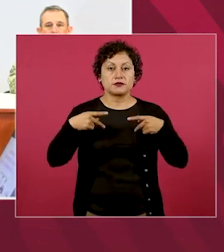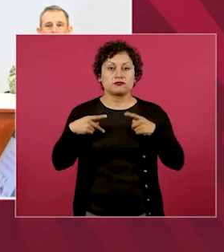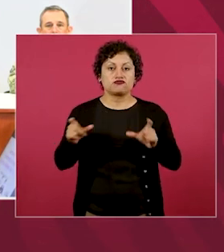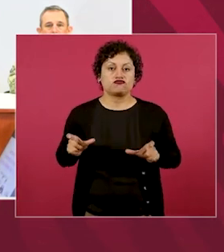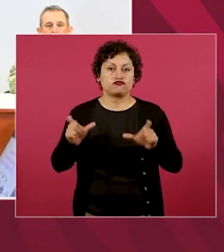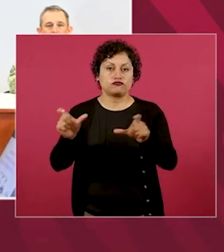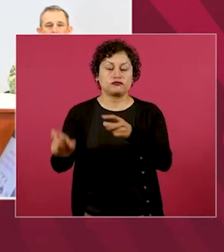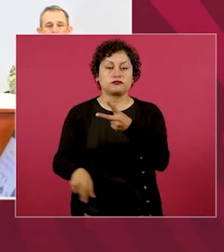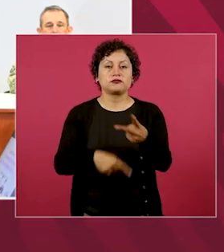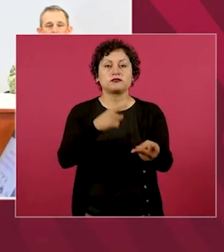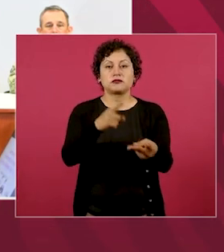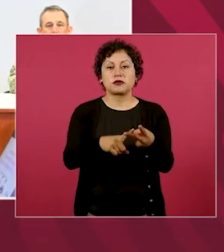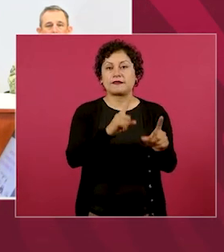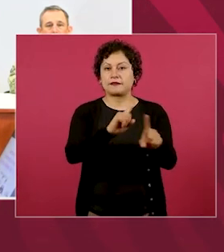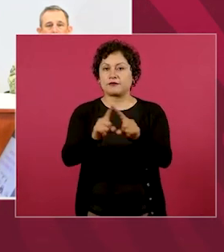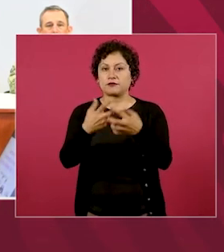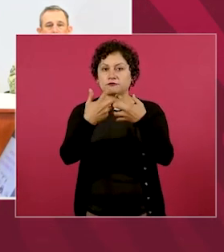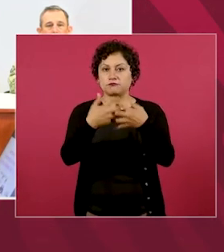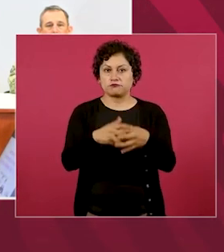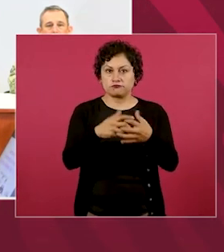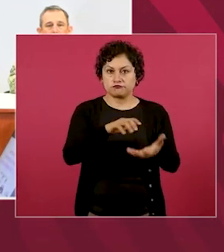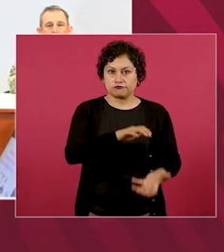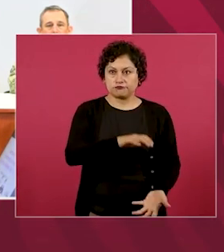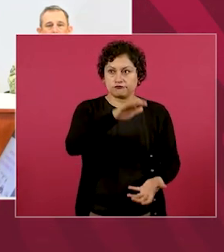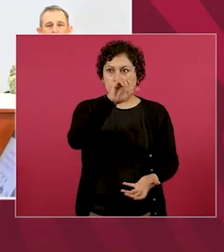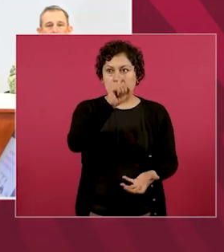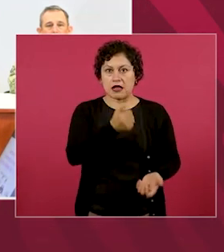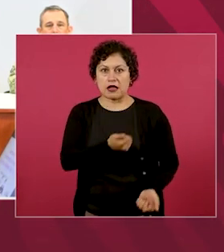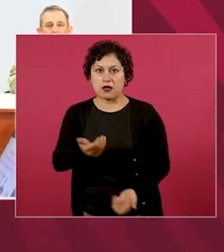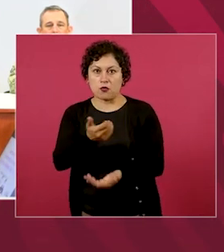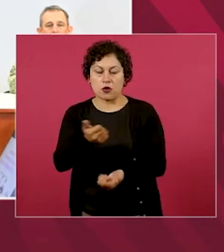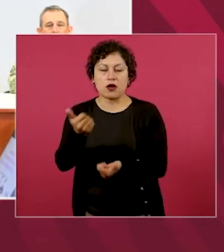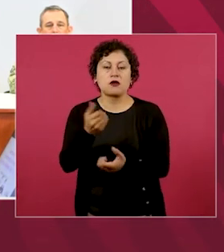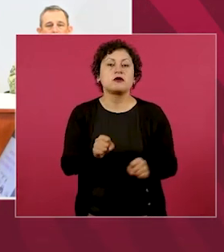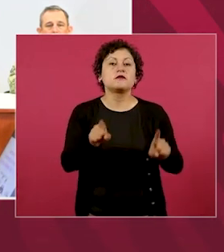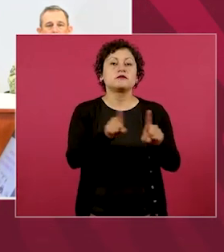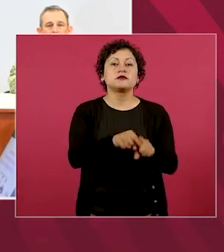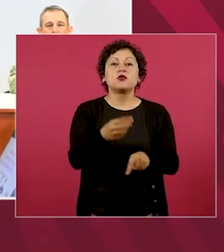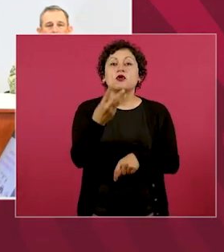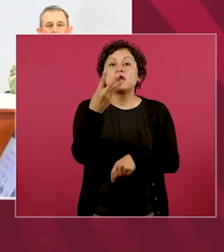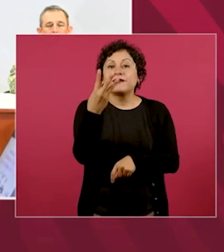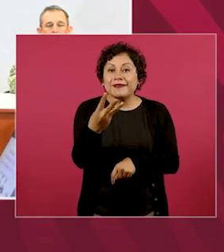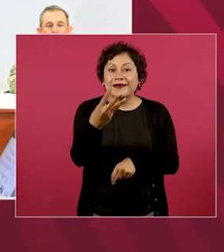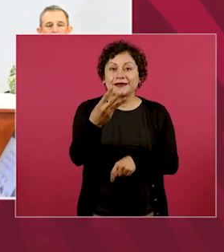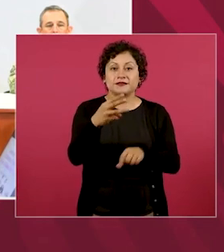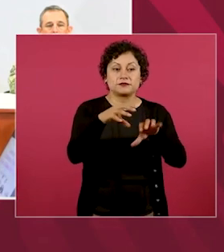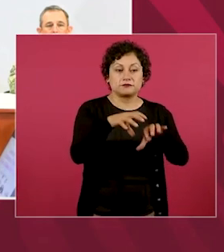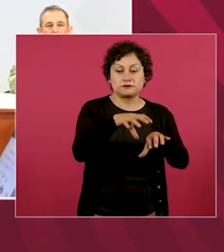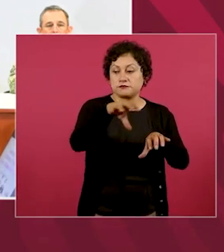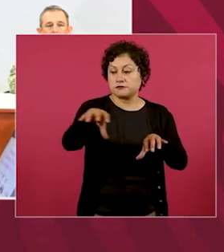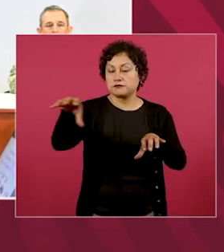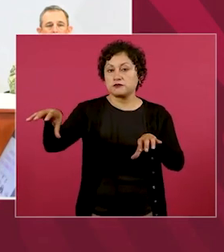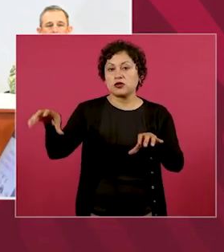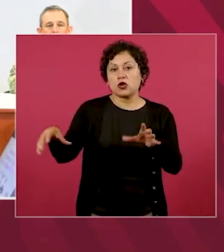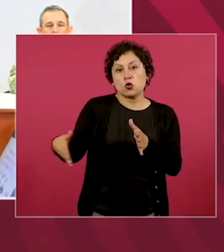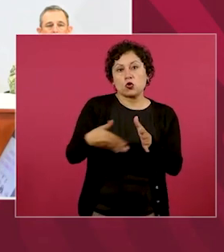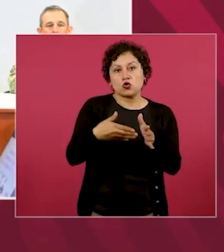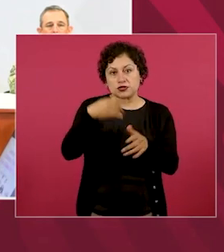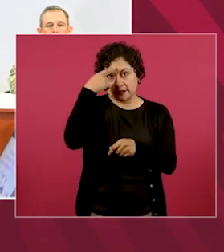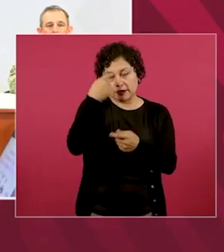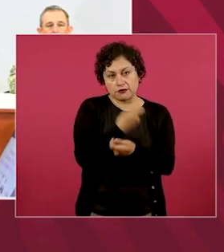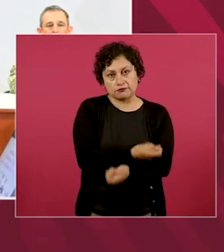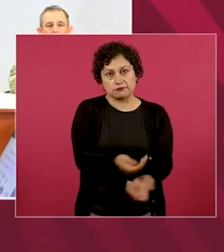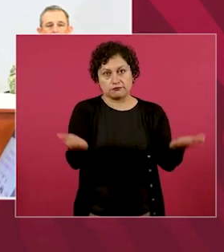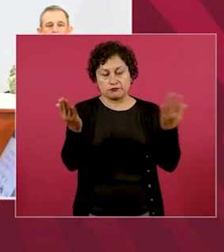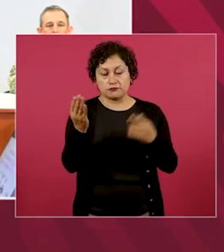casi 20,000 litros de agua, tres cocinas comunitarias. Nos informan que el gobierno del estado